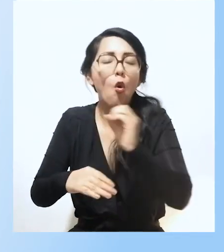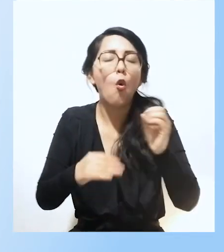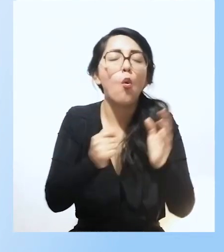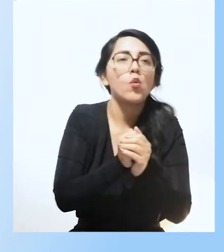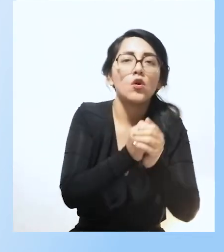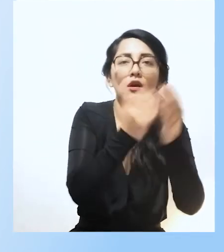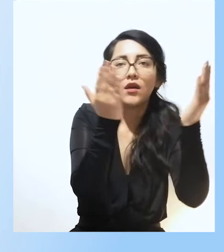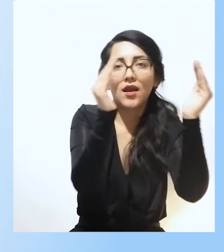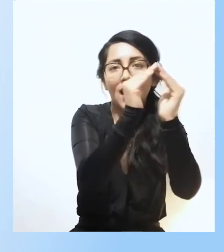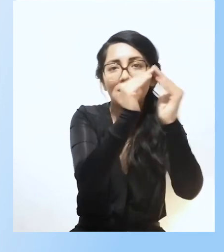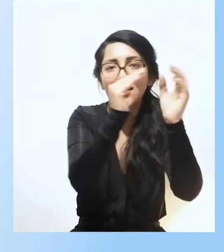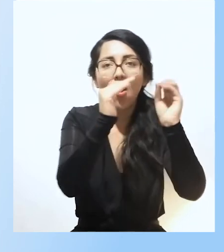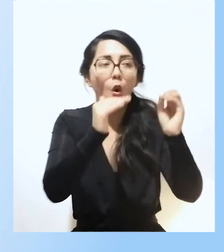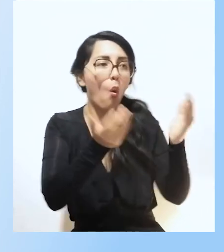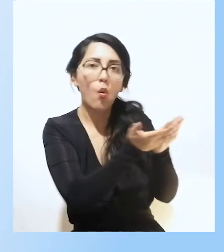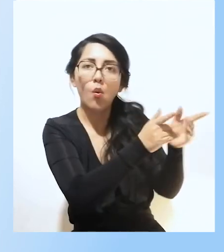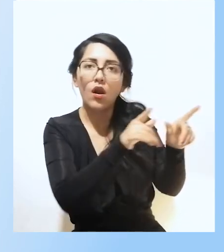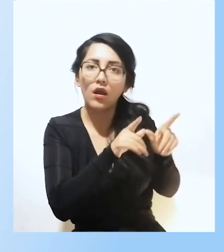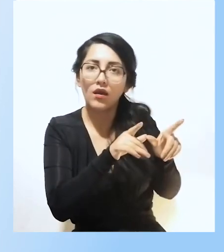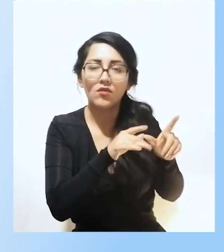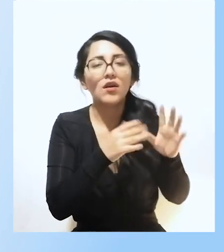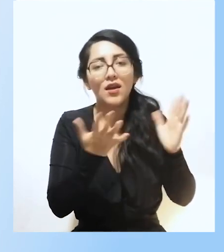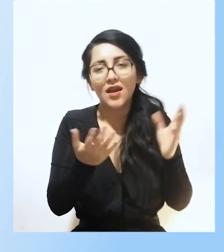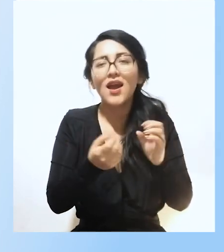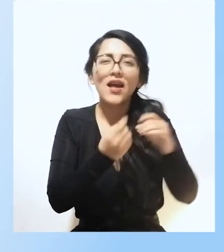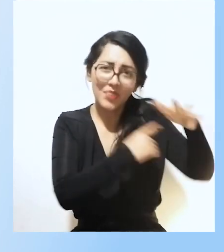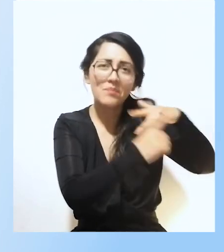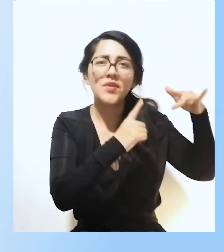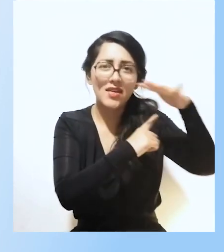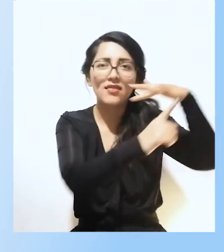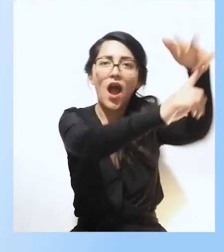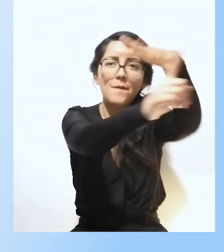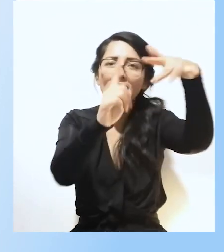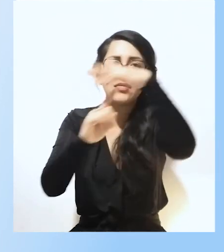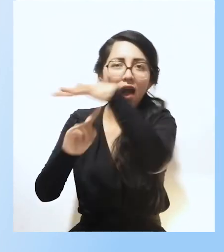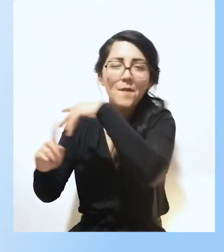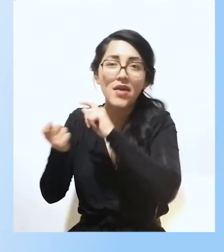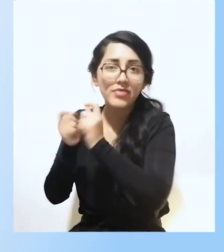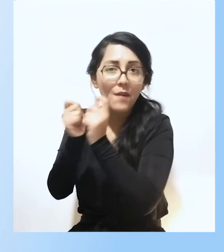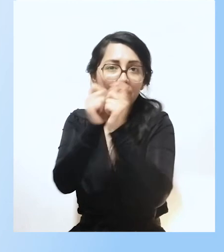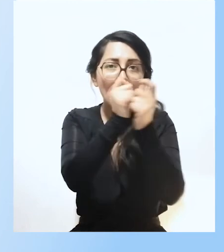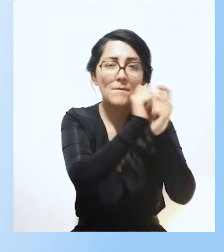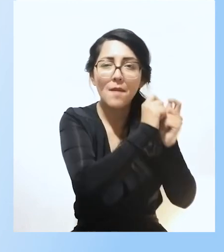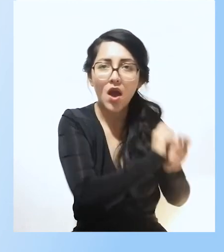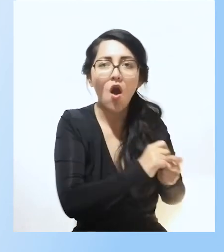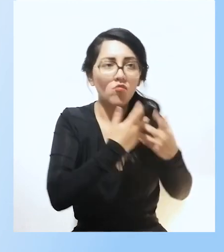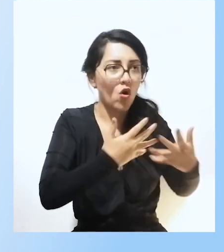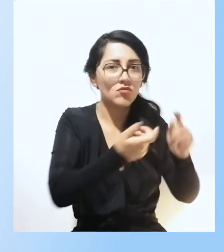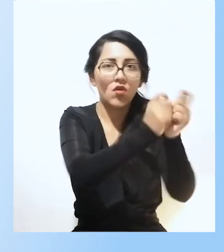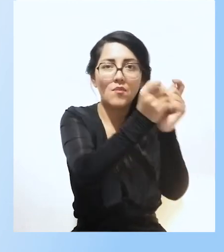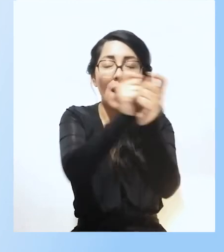escuela. Cambia el contexto, nos pueden cambiar los materiales, nos puede cambiar, pero el profesional sabe lo que hacer.